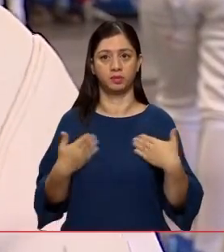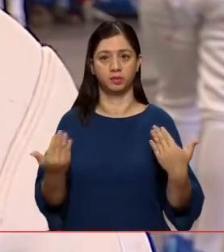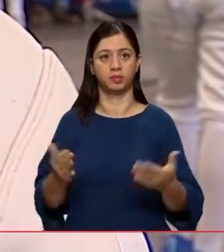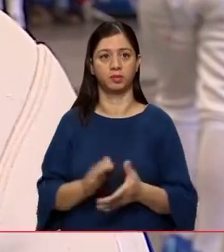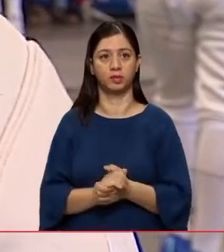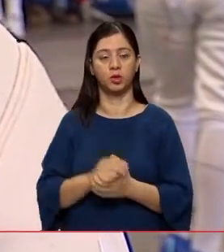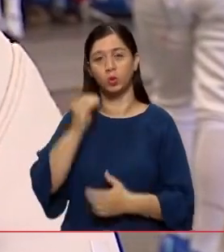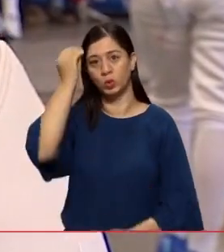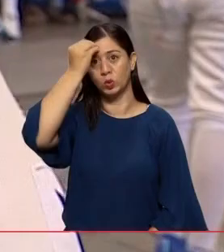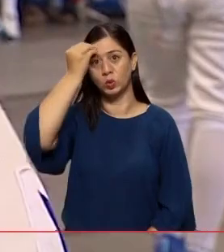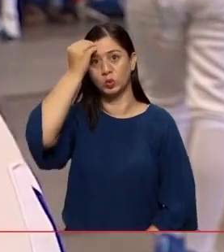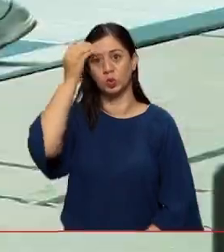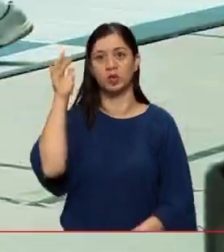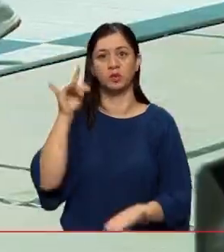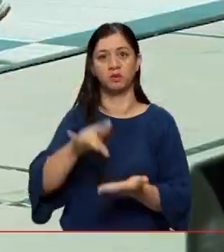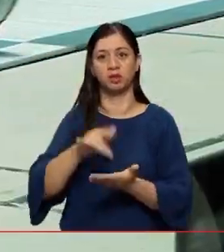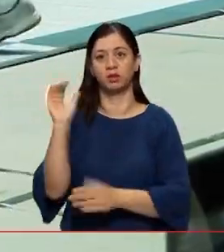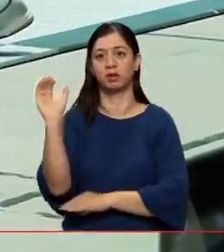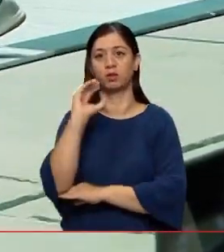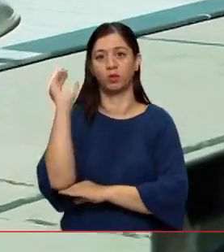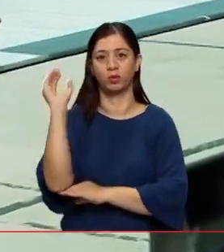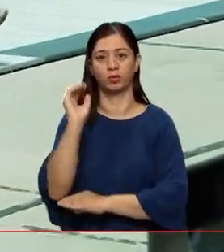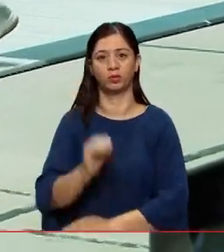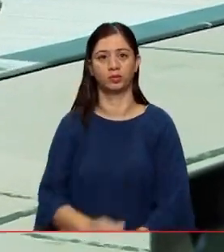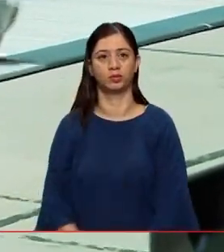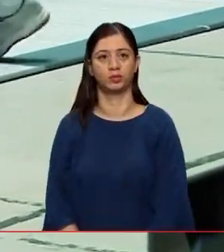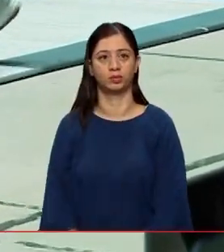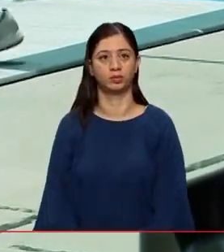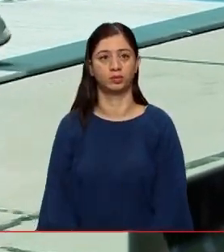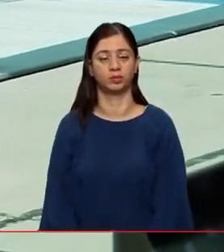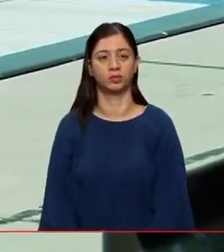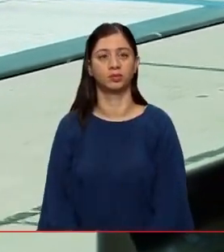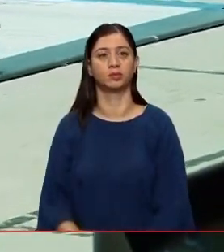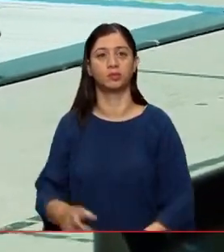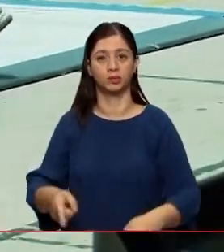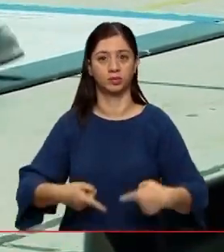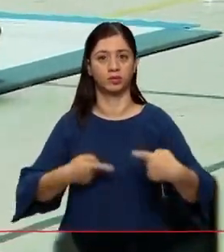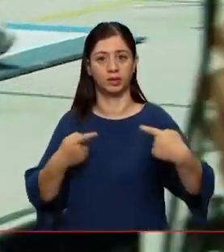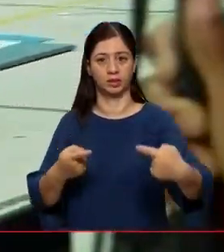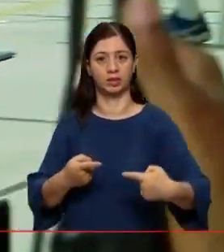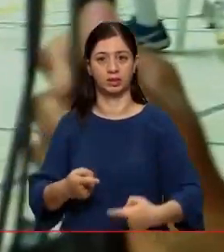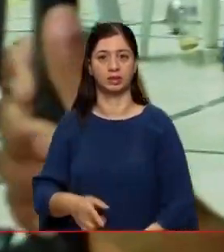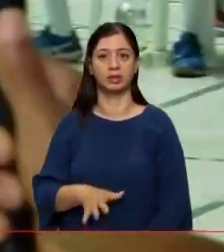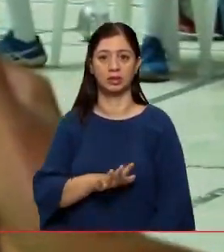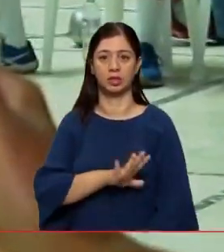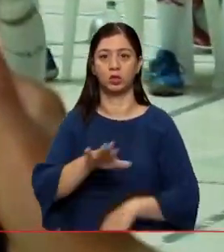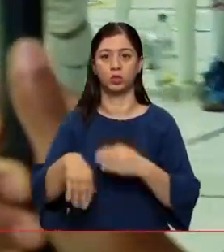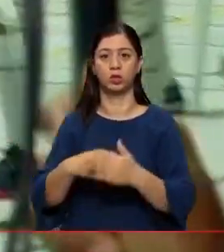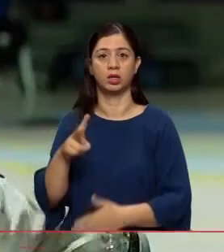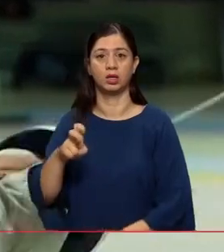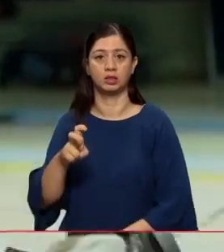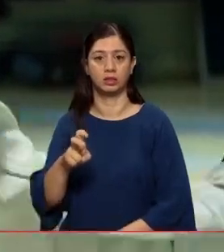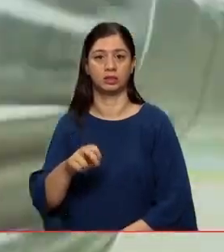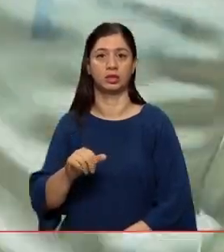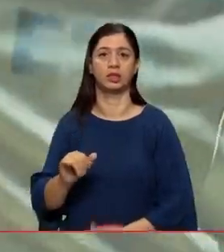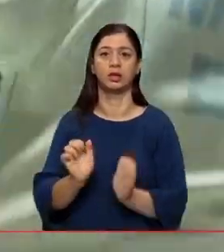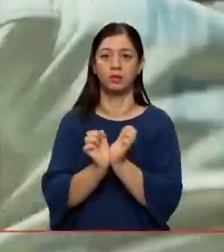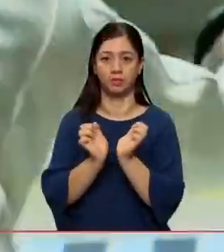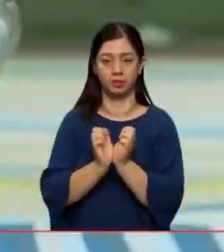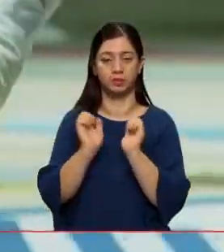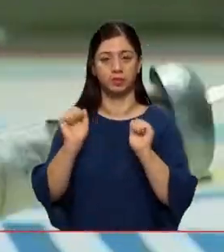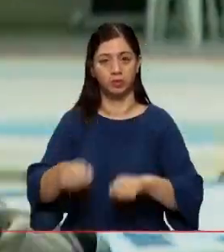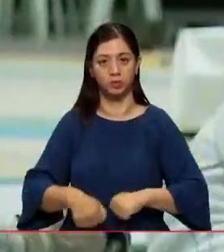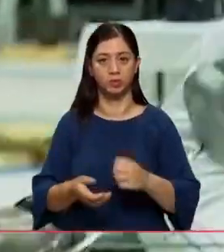un sueño estar en Colombia realmente. El certamen tendrá lugar del 5 a 7 de mayo en el Coliseo del Pueblo y usted podrá, gracias a